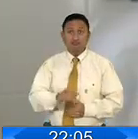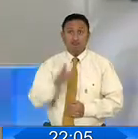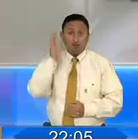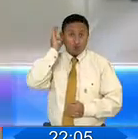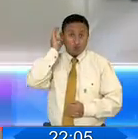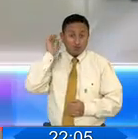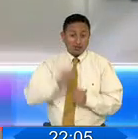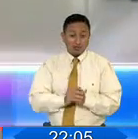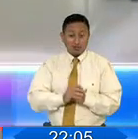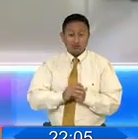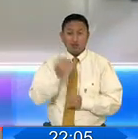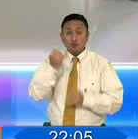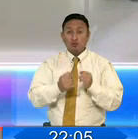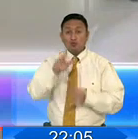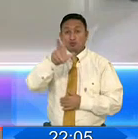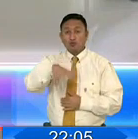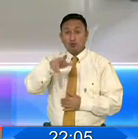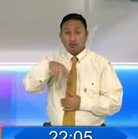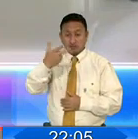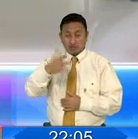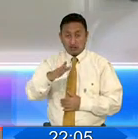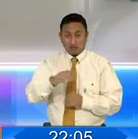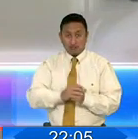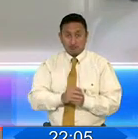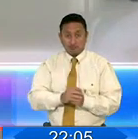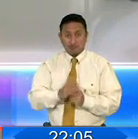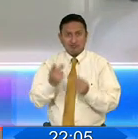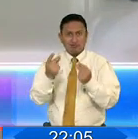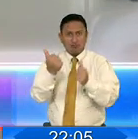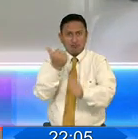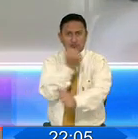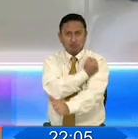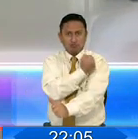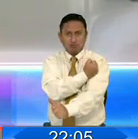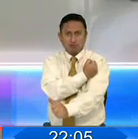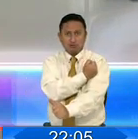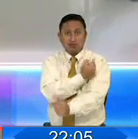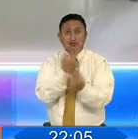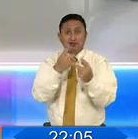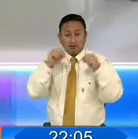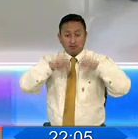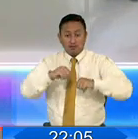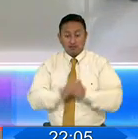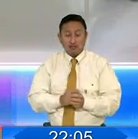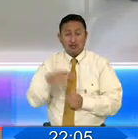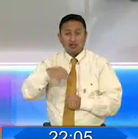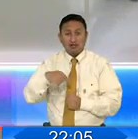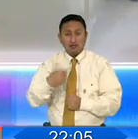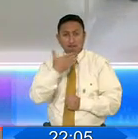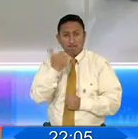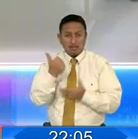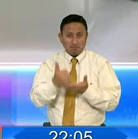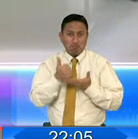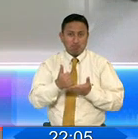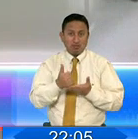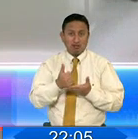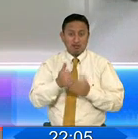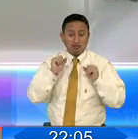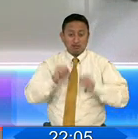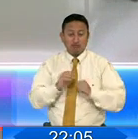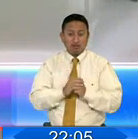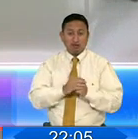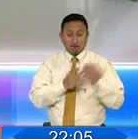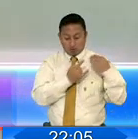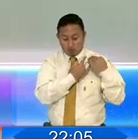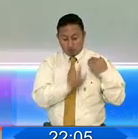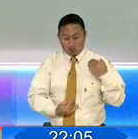tercer trimestre deberían ser vacunadas inmediatamente y además van a ser las que más se van a beneficiar del paso de los anticuerpos